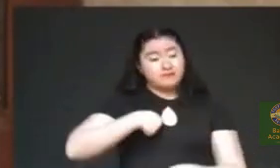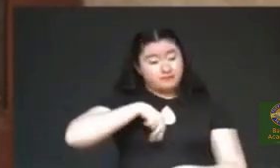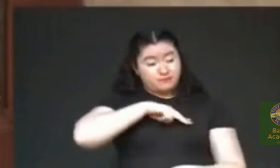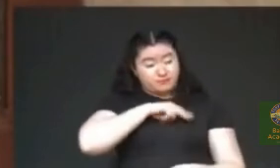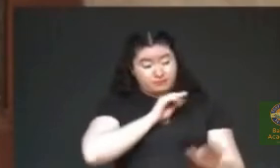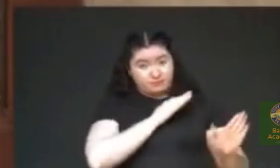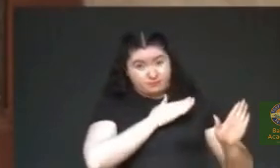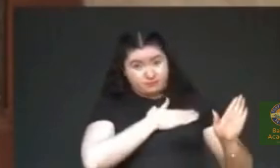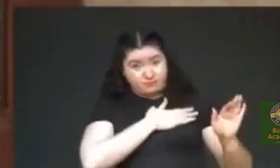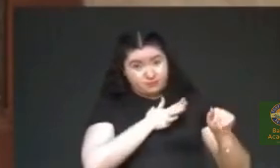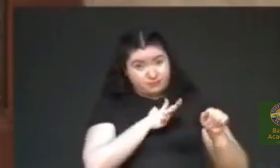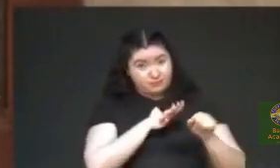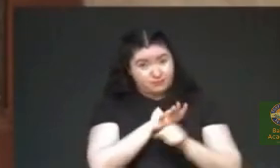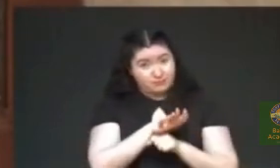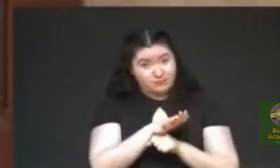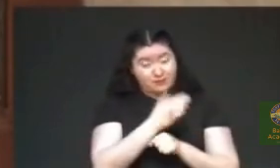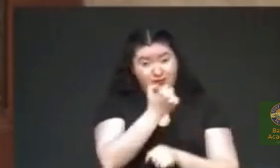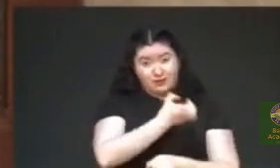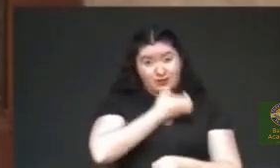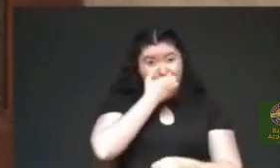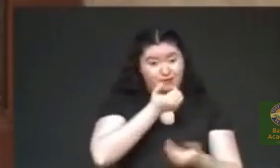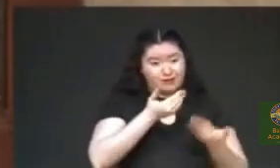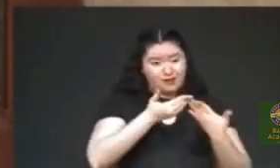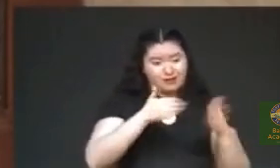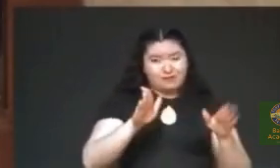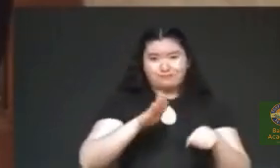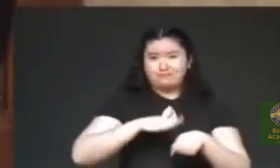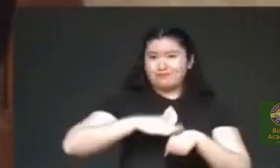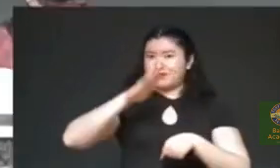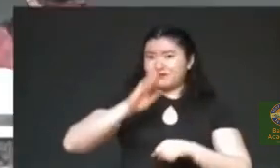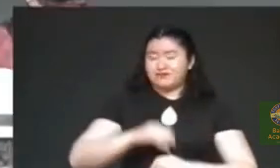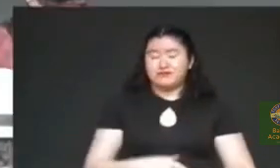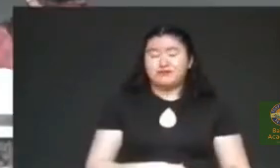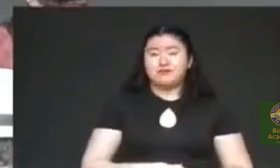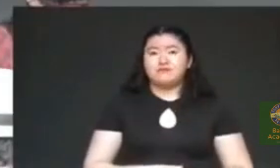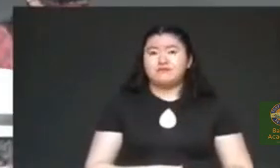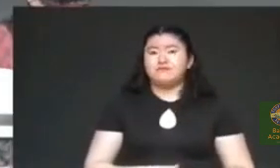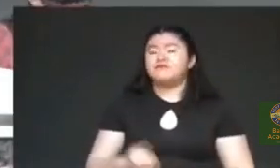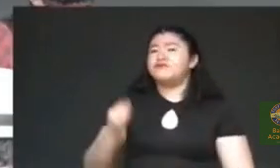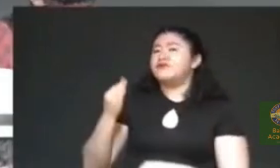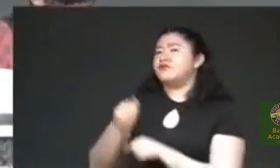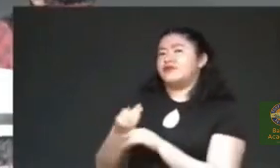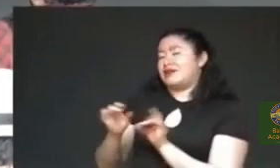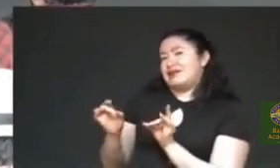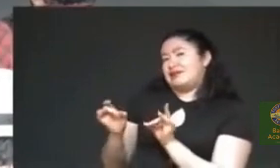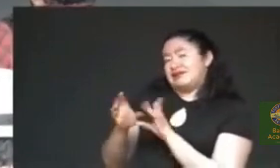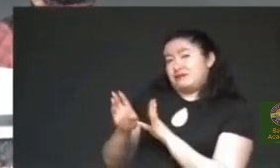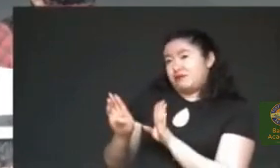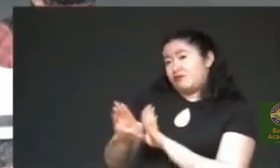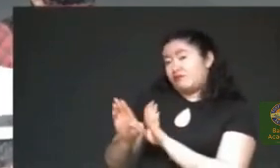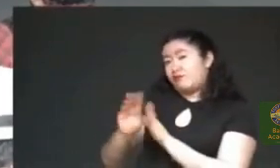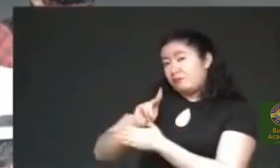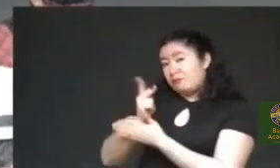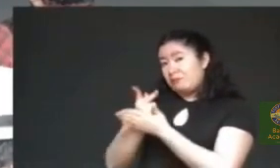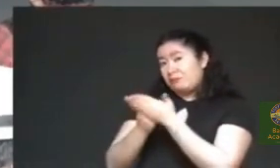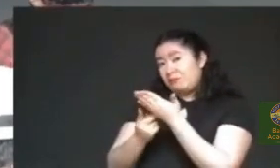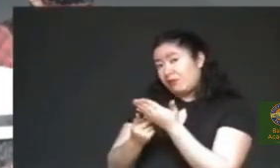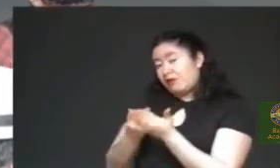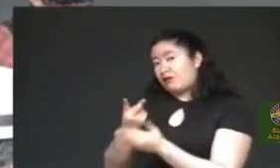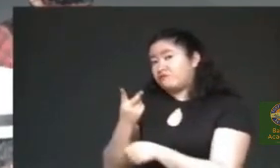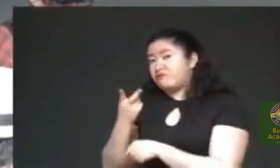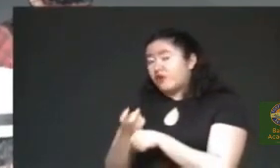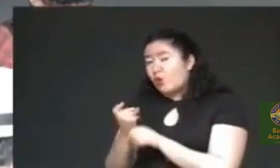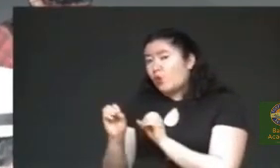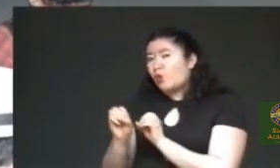es abrir la mayor cantidad de escuelas posibles. ¿Hay un plan B en este caso, incorporar maestros sustitutos